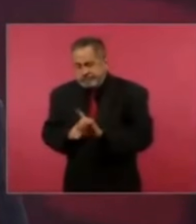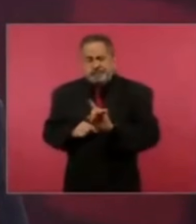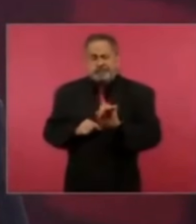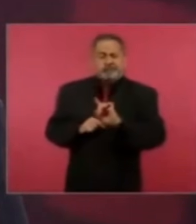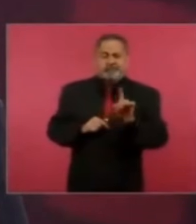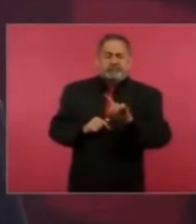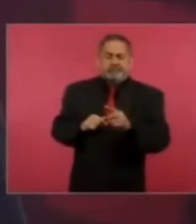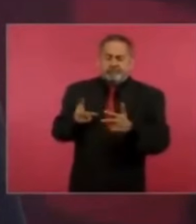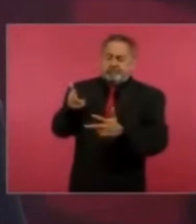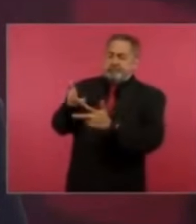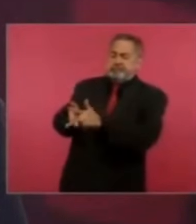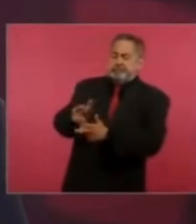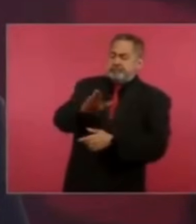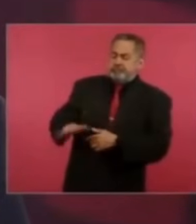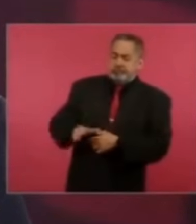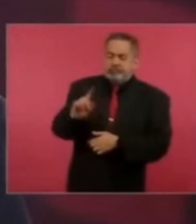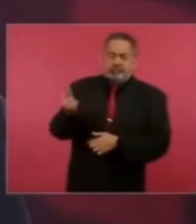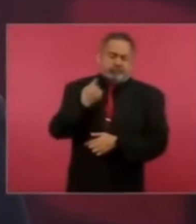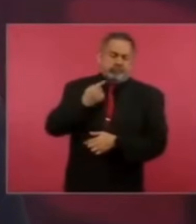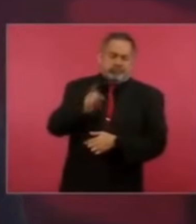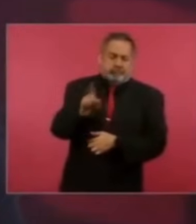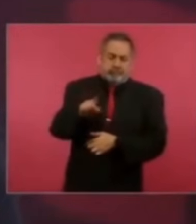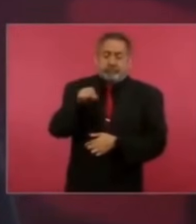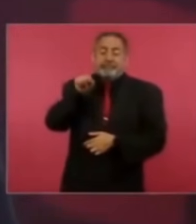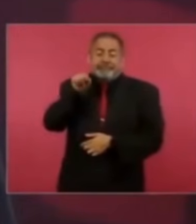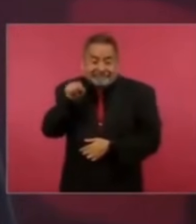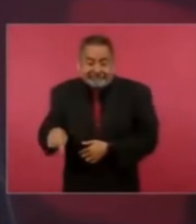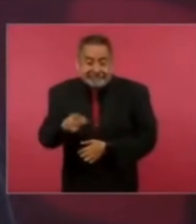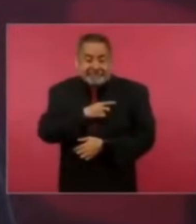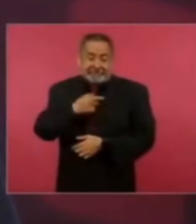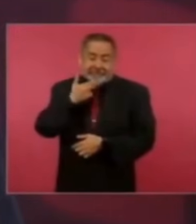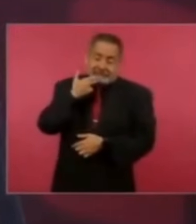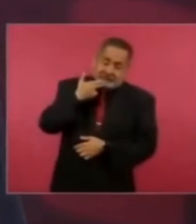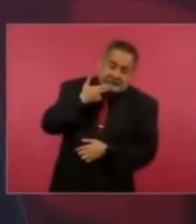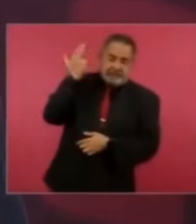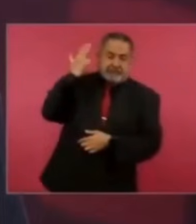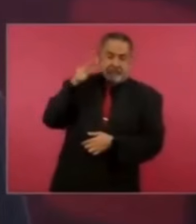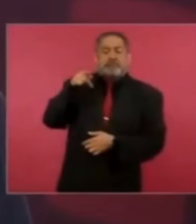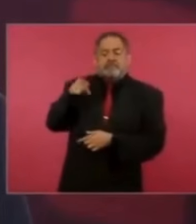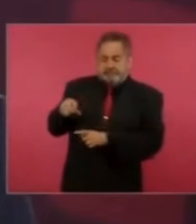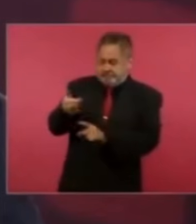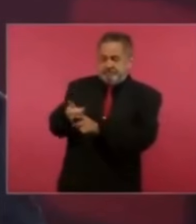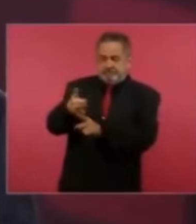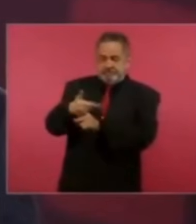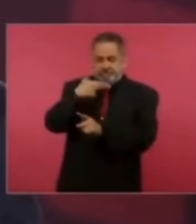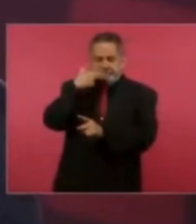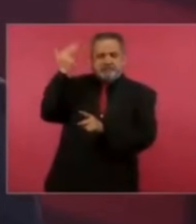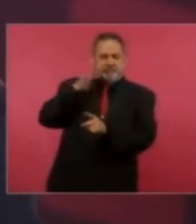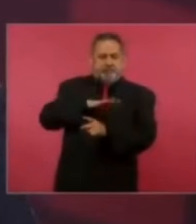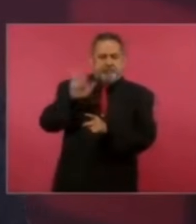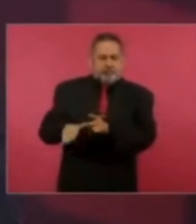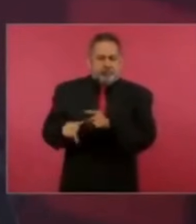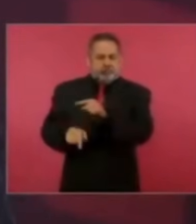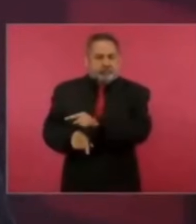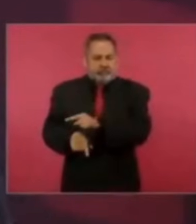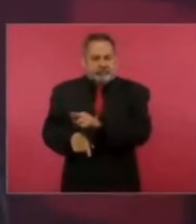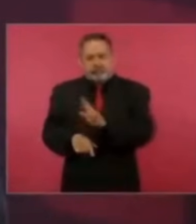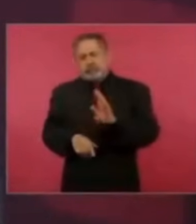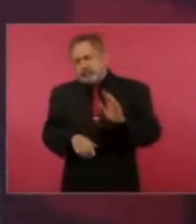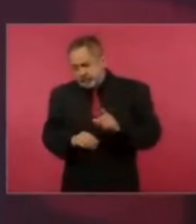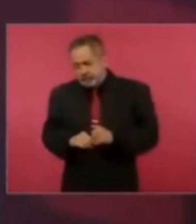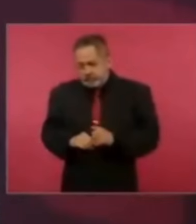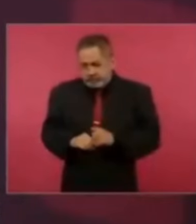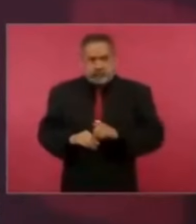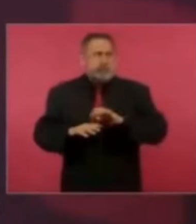un suicidio. De manera que esto da pie a